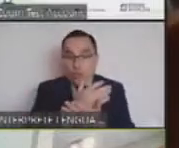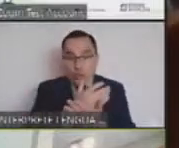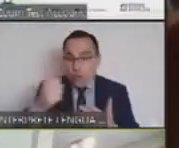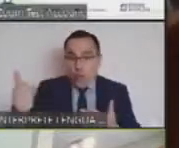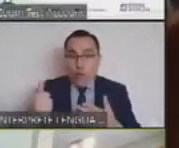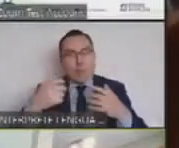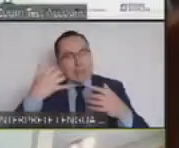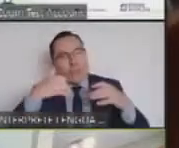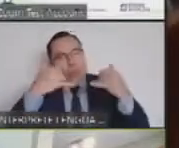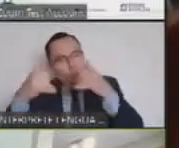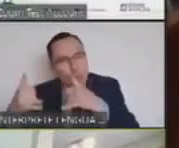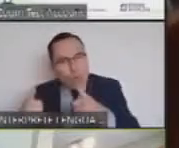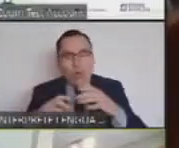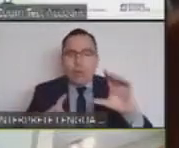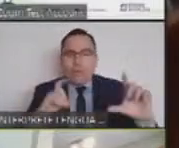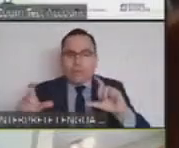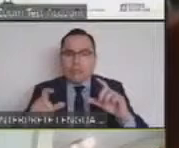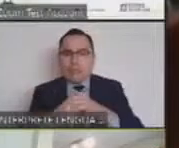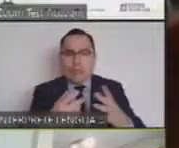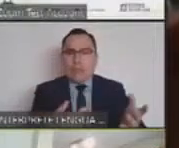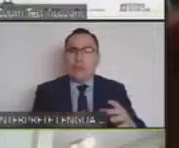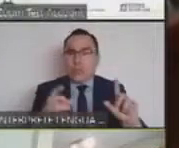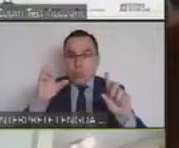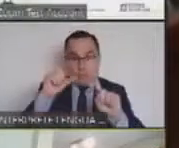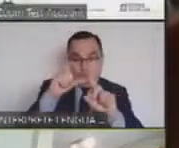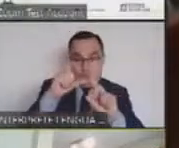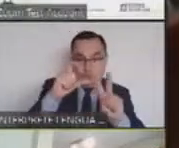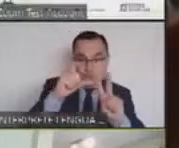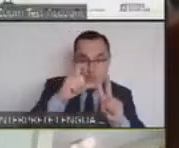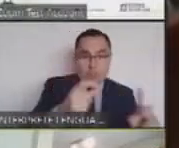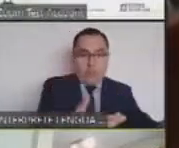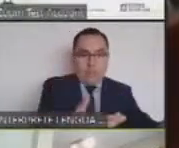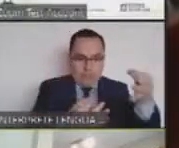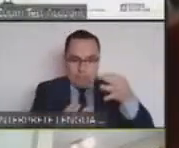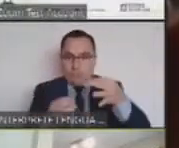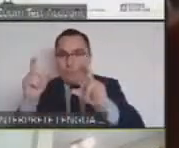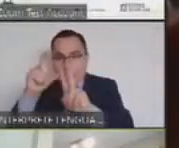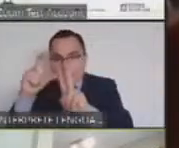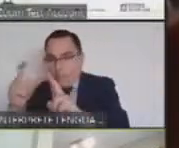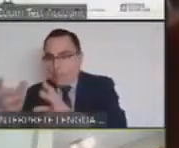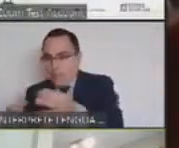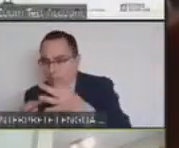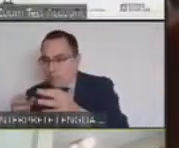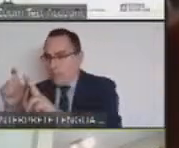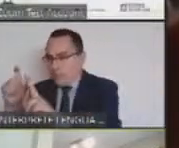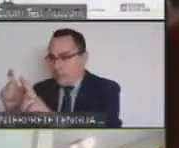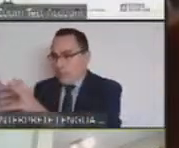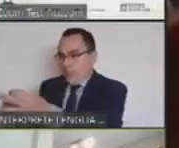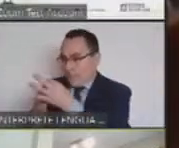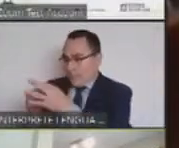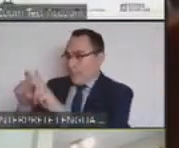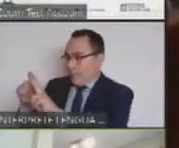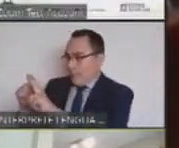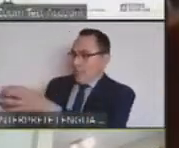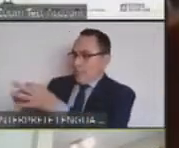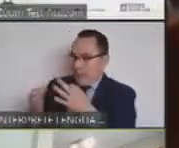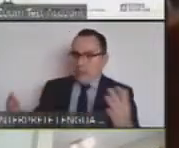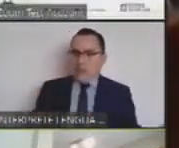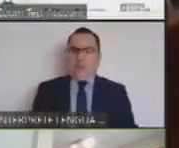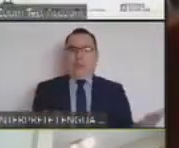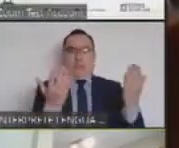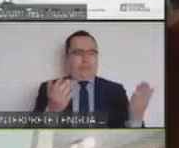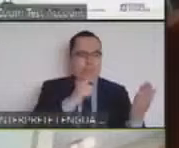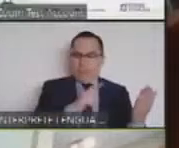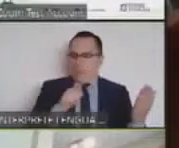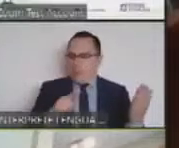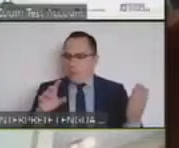todos los cargos a contrata, norma que rige desde el 2014. Ese mismo año se aprobó el